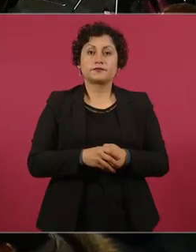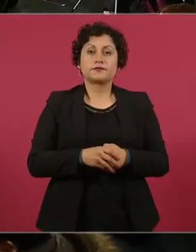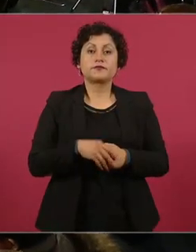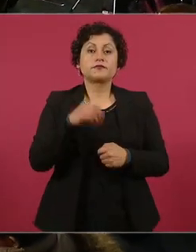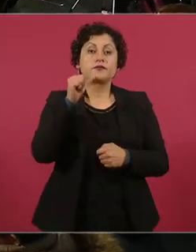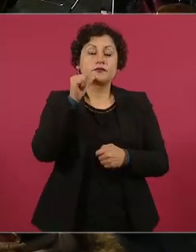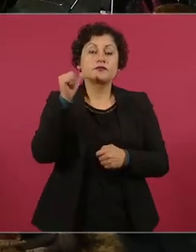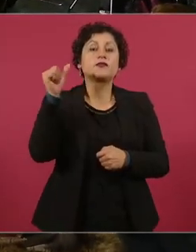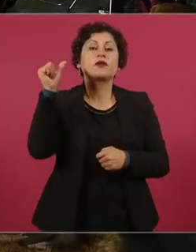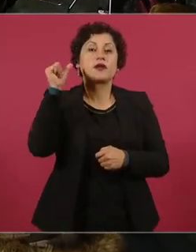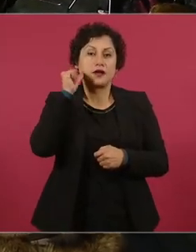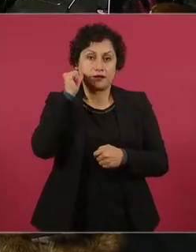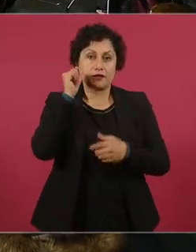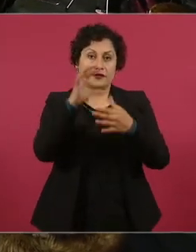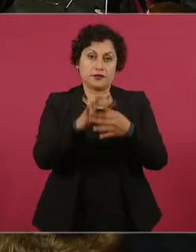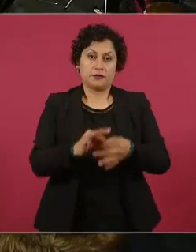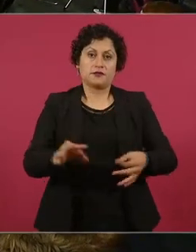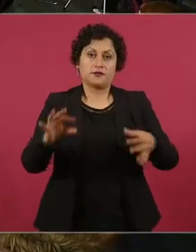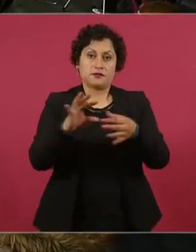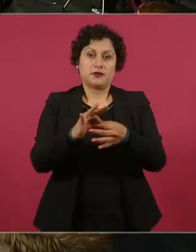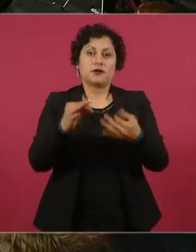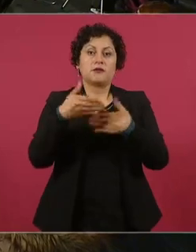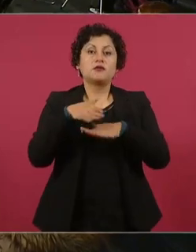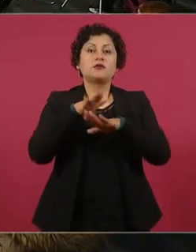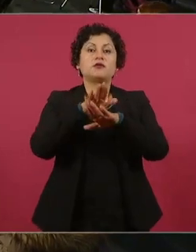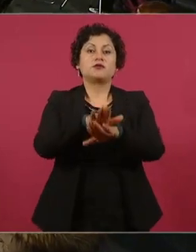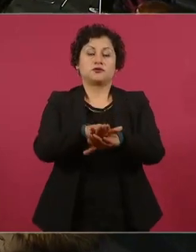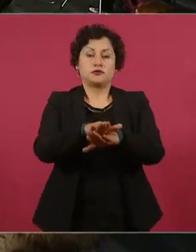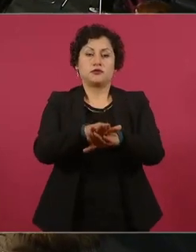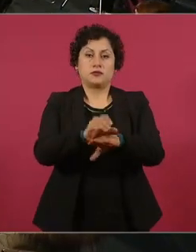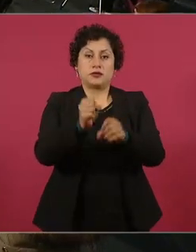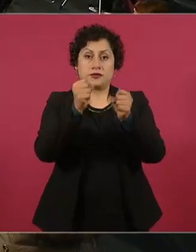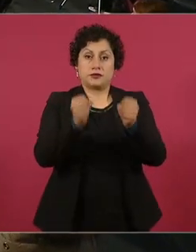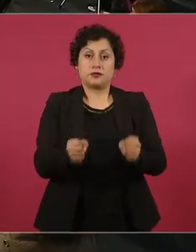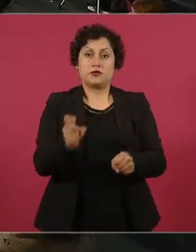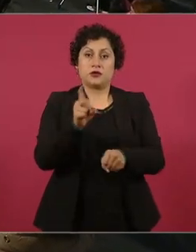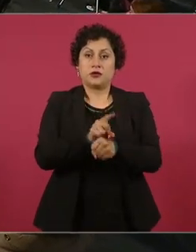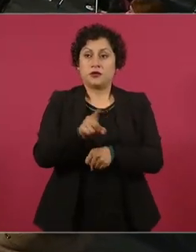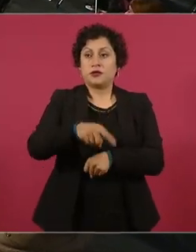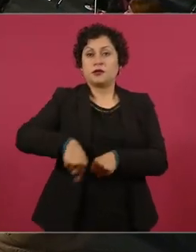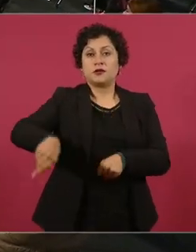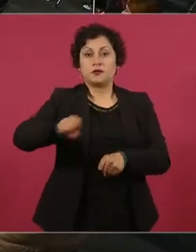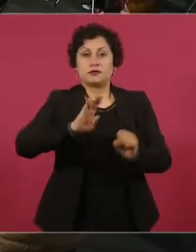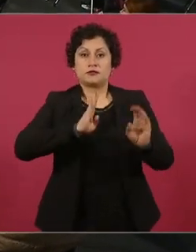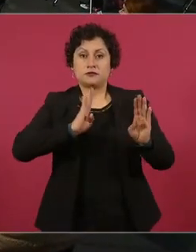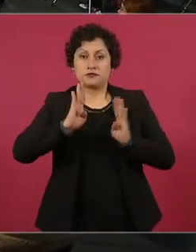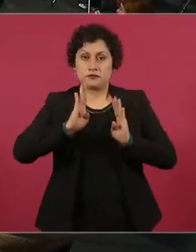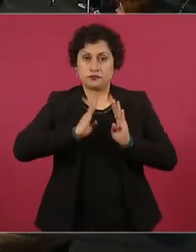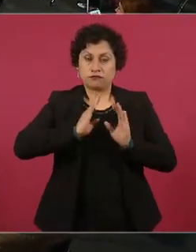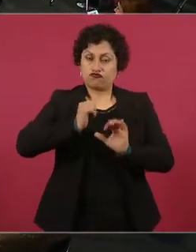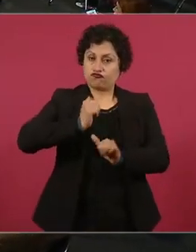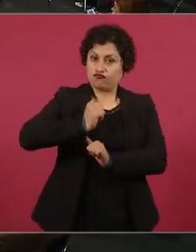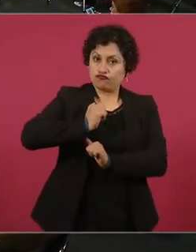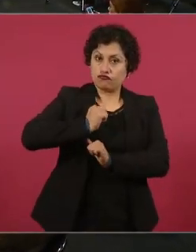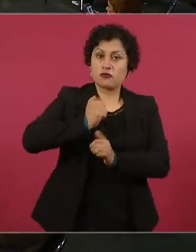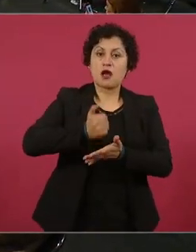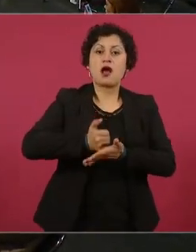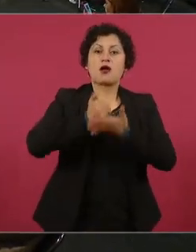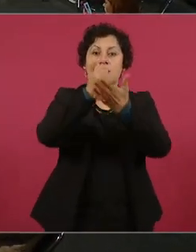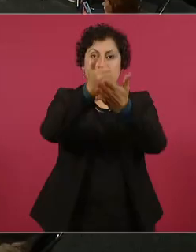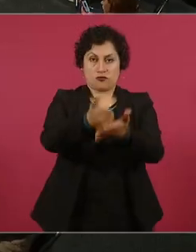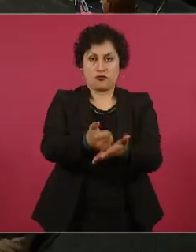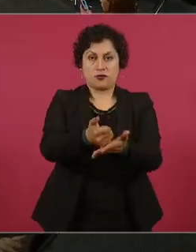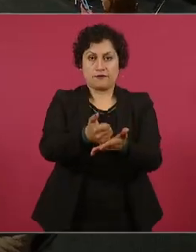Fuerzas Armadas, no sólo en el tema de seguridad, sino en la construcción de